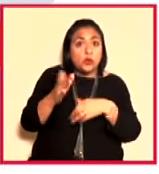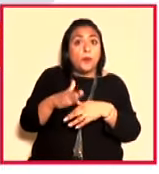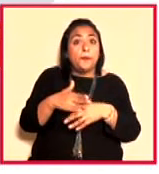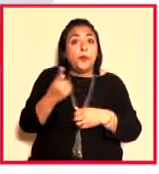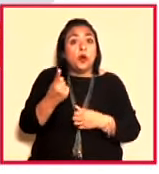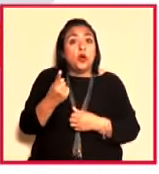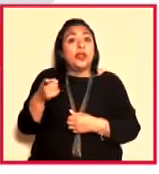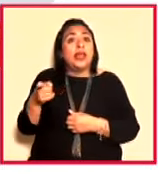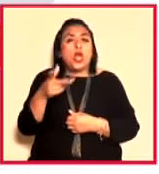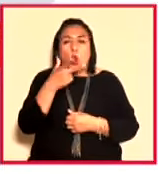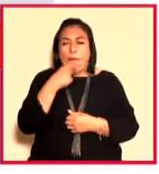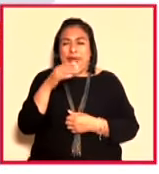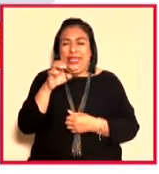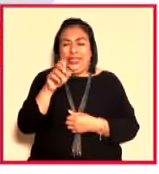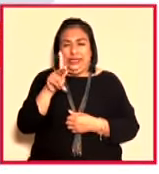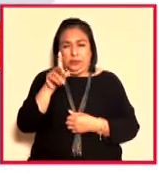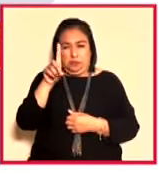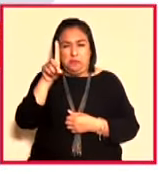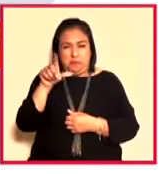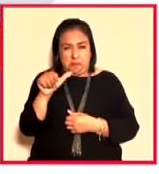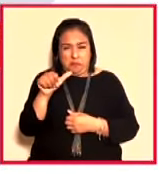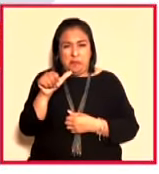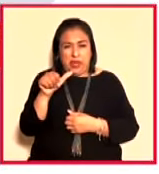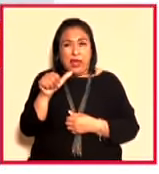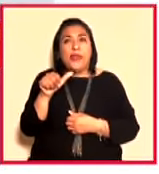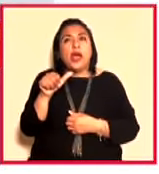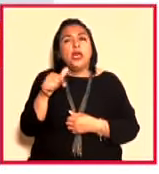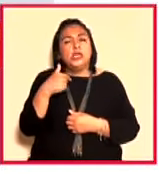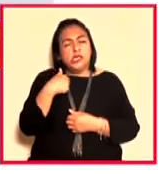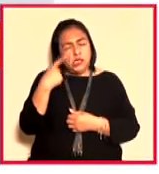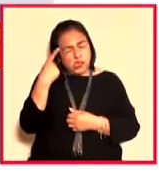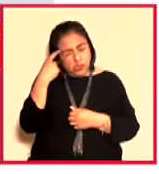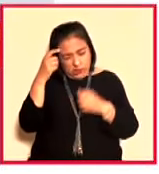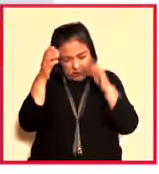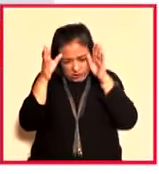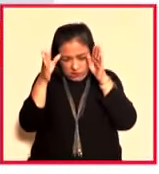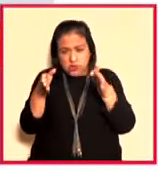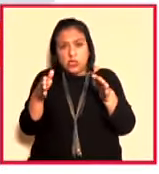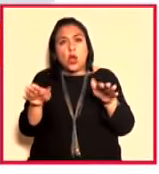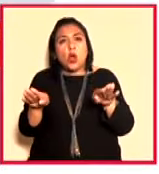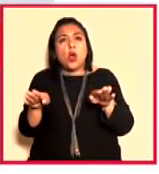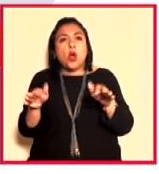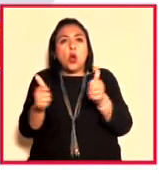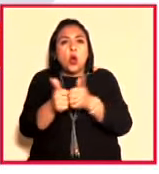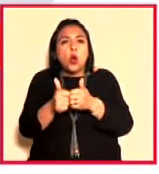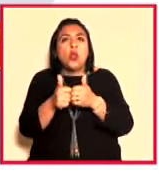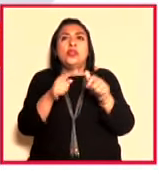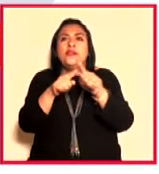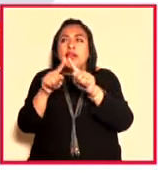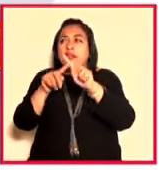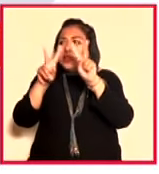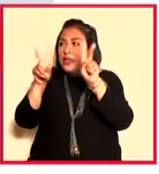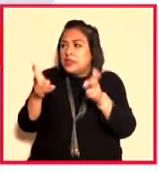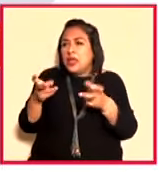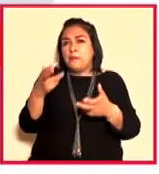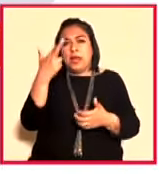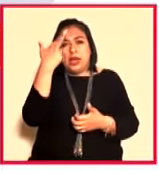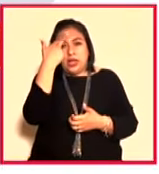Espada nos concentra con las diversas temáticas y diversos motivos